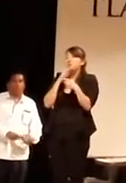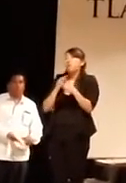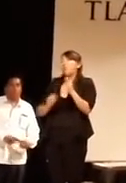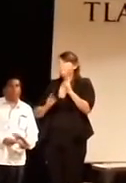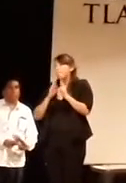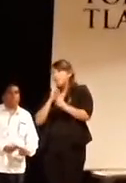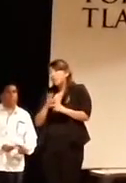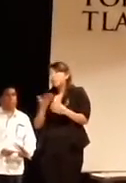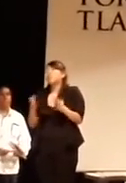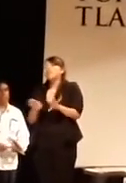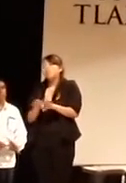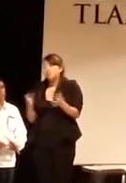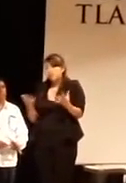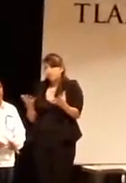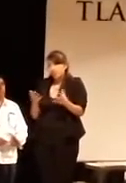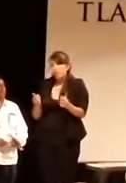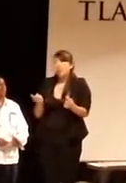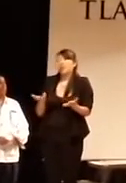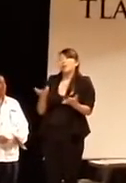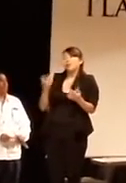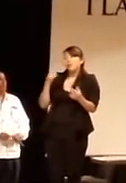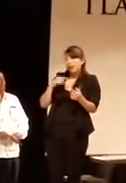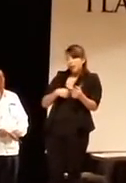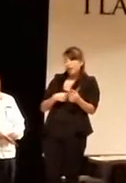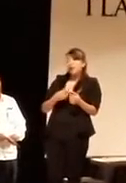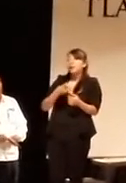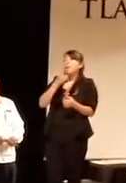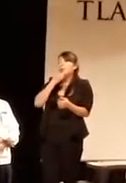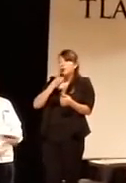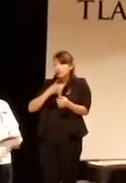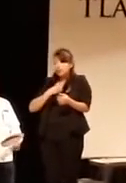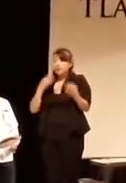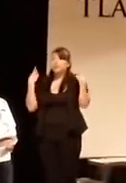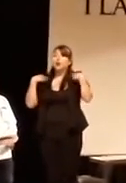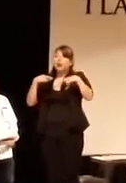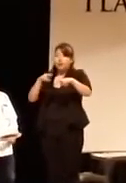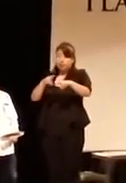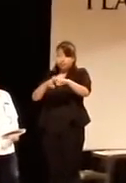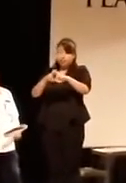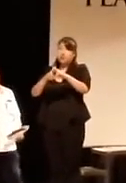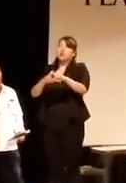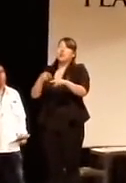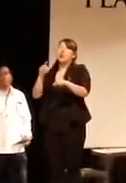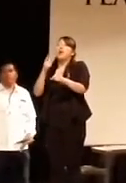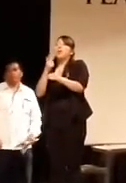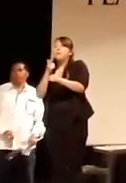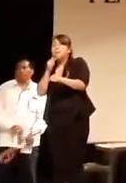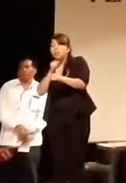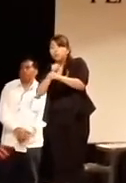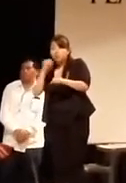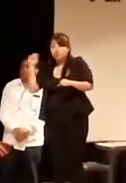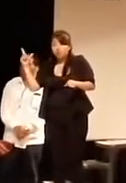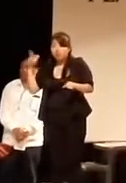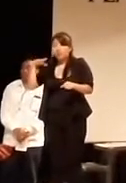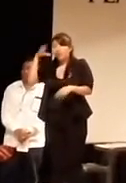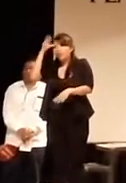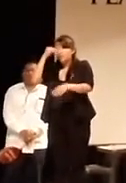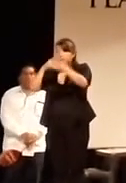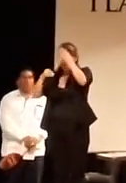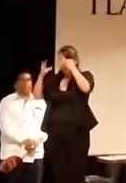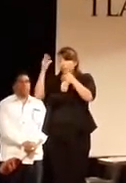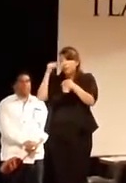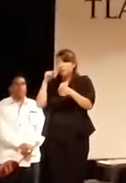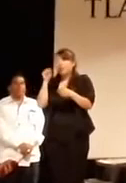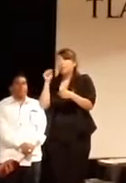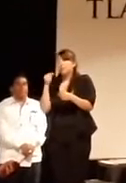que desde nuestra formación pedagógica, como docentes, como profesionales del aprendizaje y de la formación,